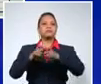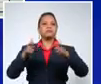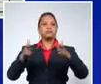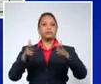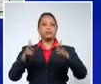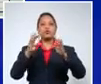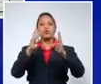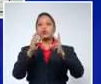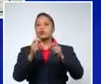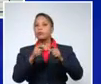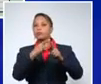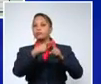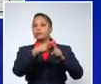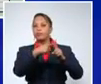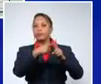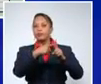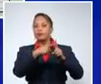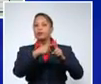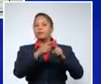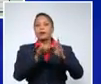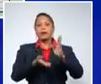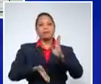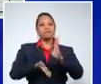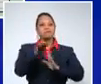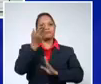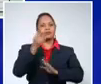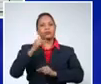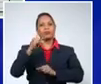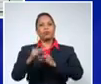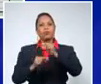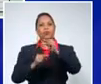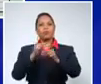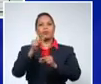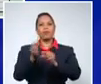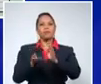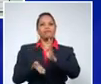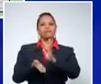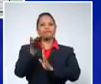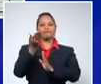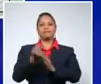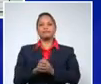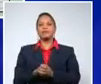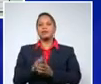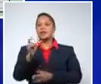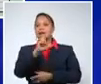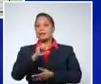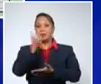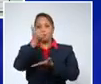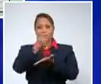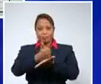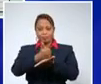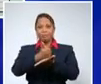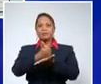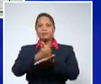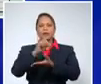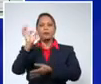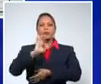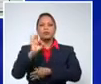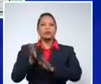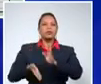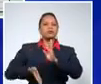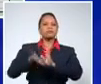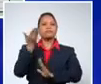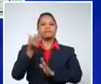casos que van en aumento, y como ya dijimos, Camagüey cabecera con la tasa más elevada,